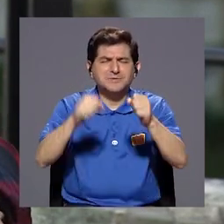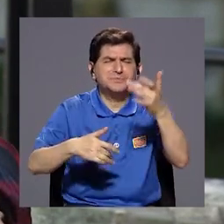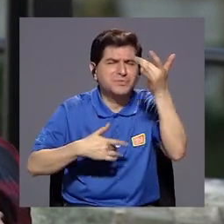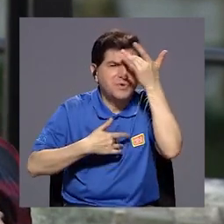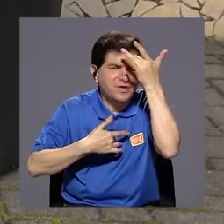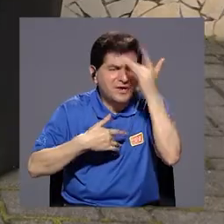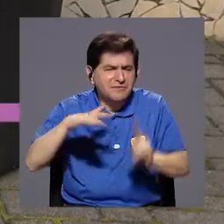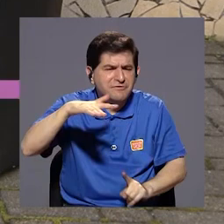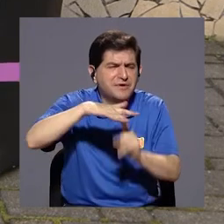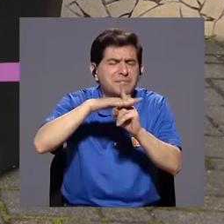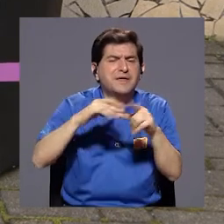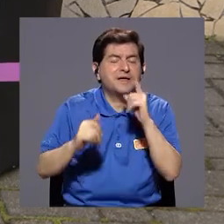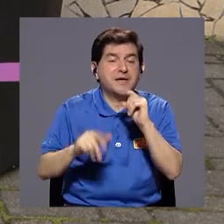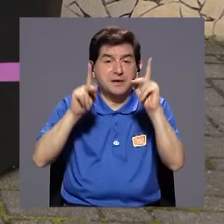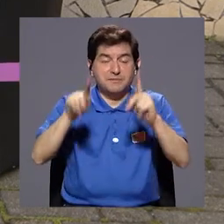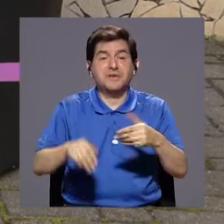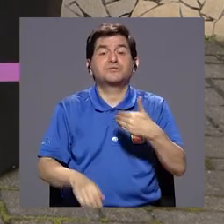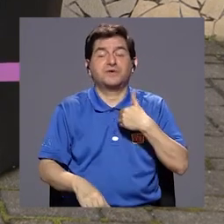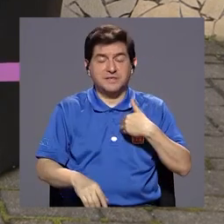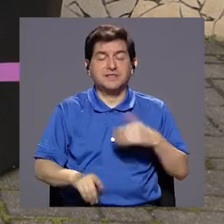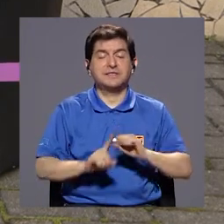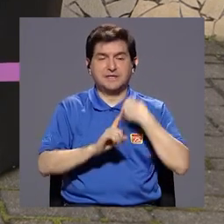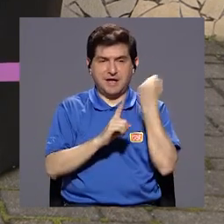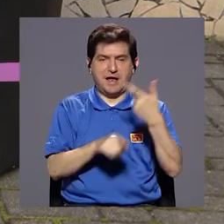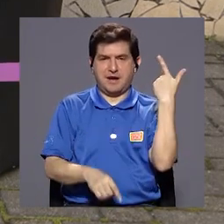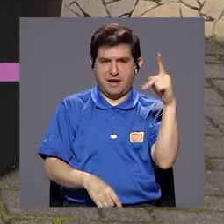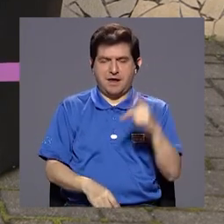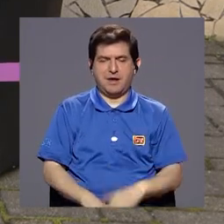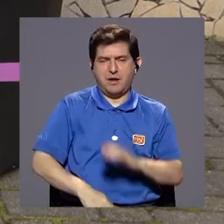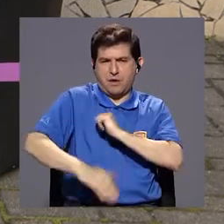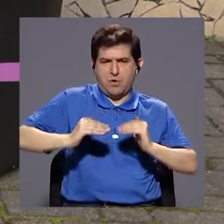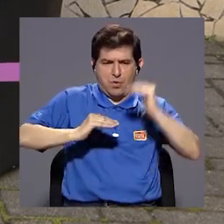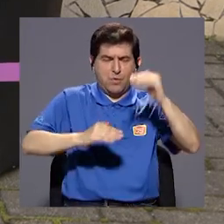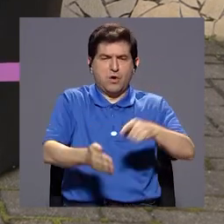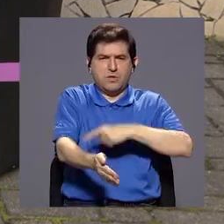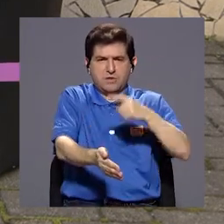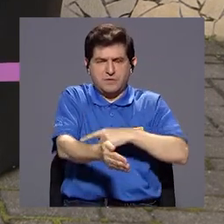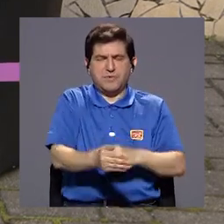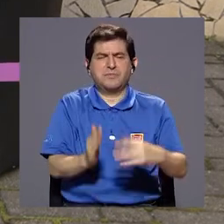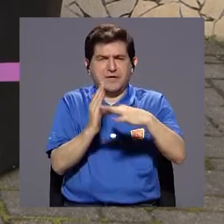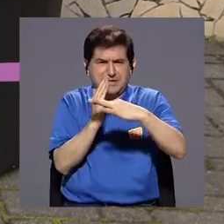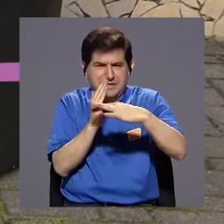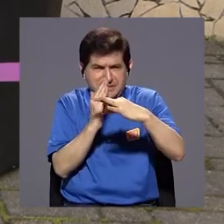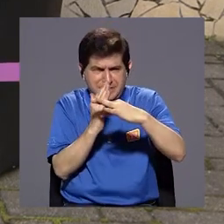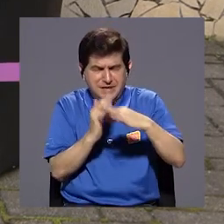esto? Bueno, los pacientes que ya dijimos que tienen esos factores de riesgo, hipertensión,